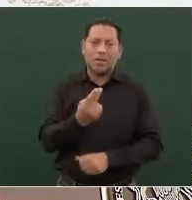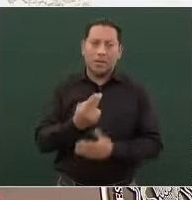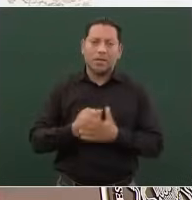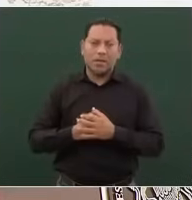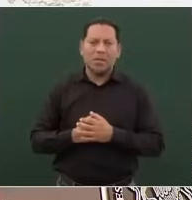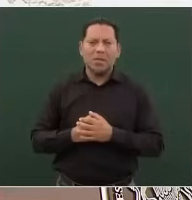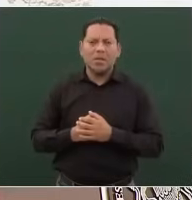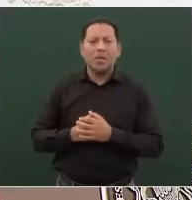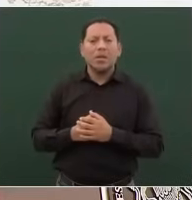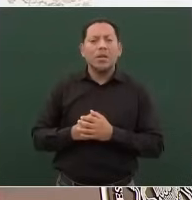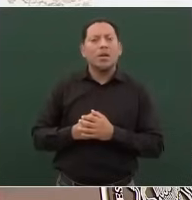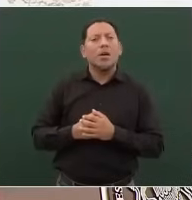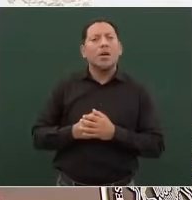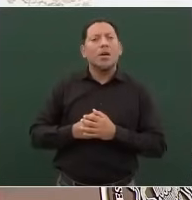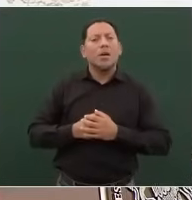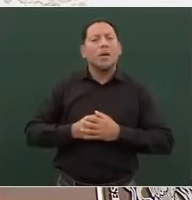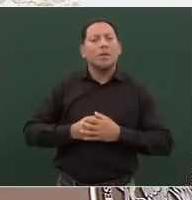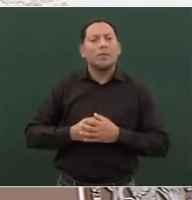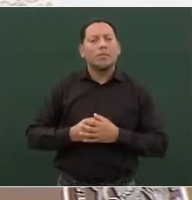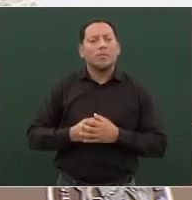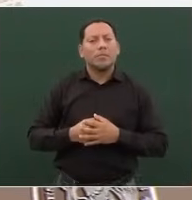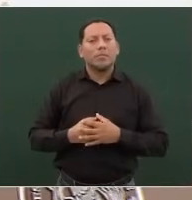Lo que tenemos que